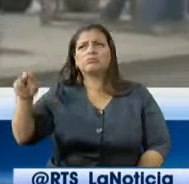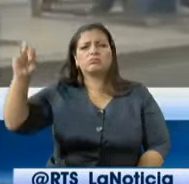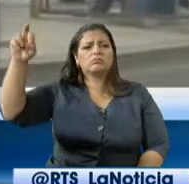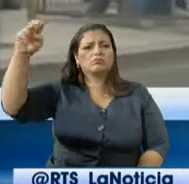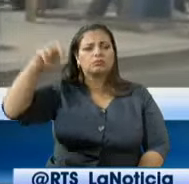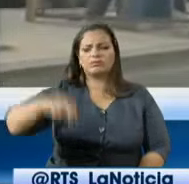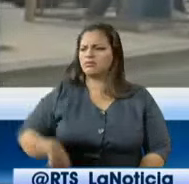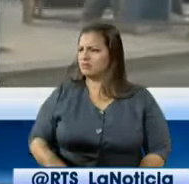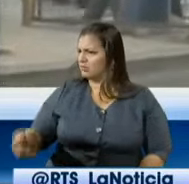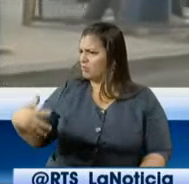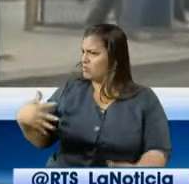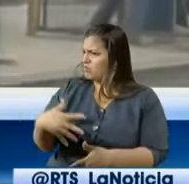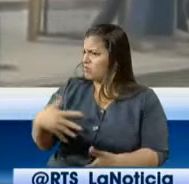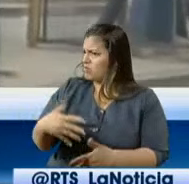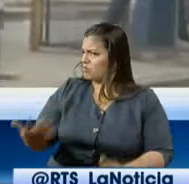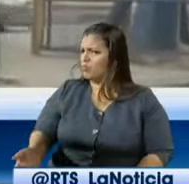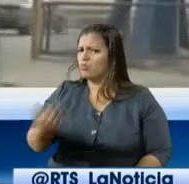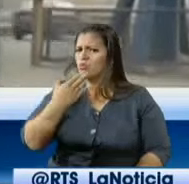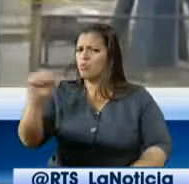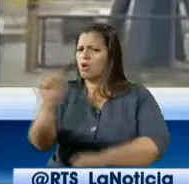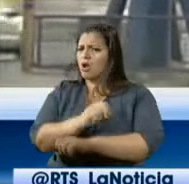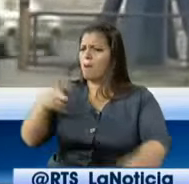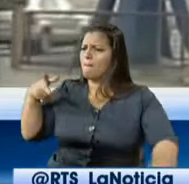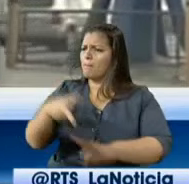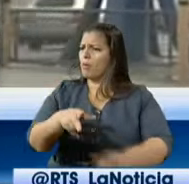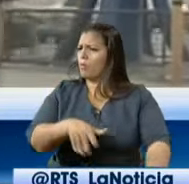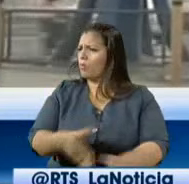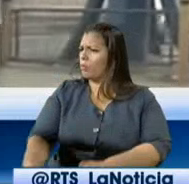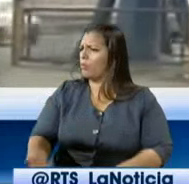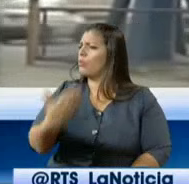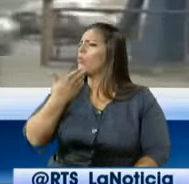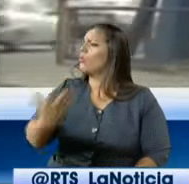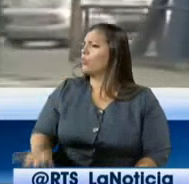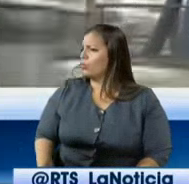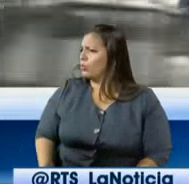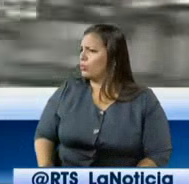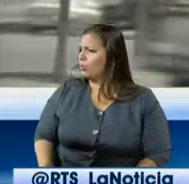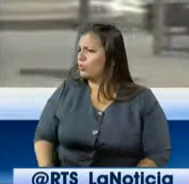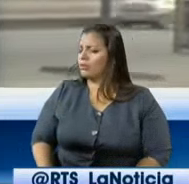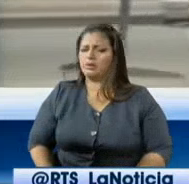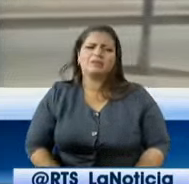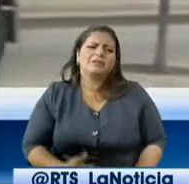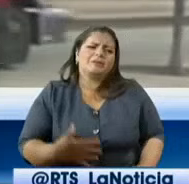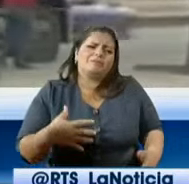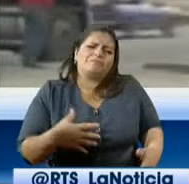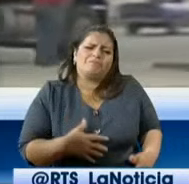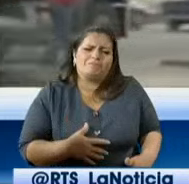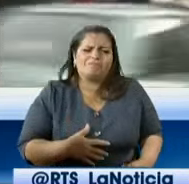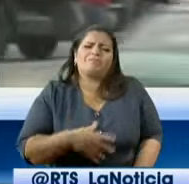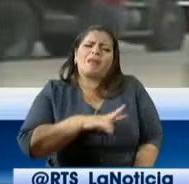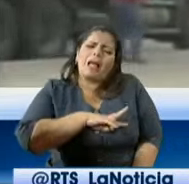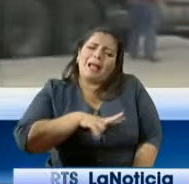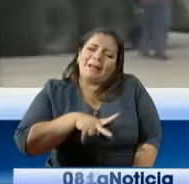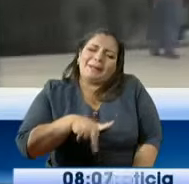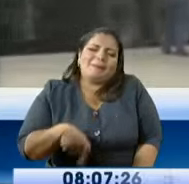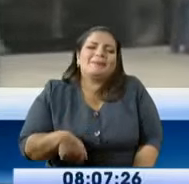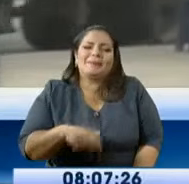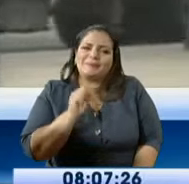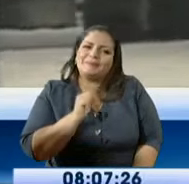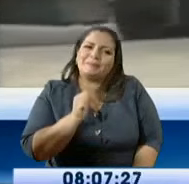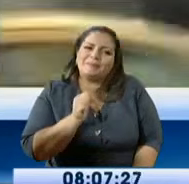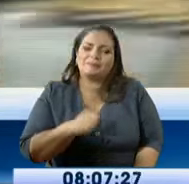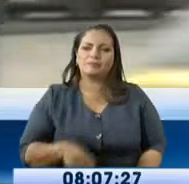que uno se atiene a sufrir algún accidente. ¿Aún así lo hace? Sí, pero no lo hago mucho, pero sí lo hago de vez en cuando. Bueno,